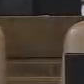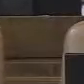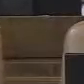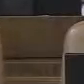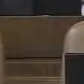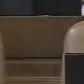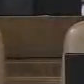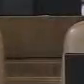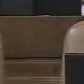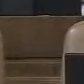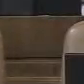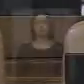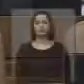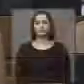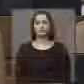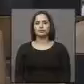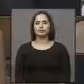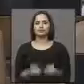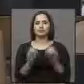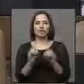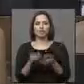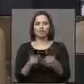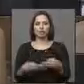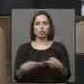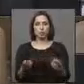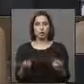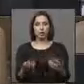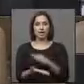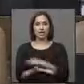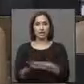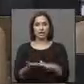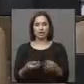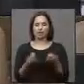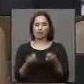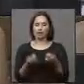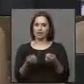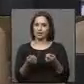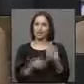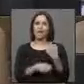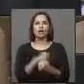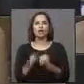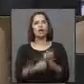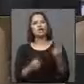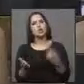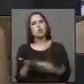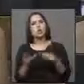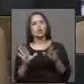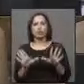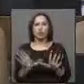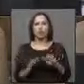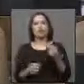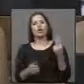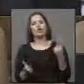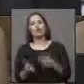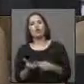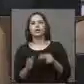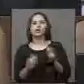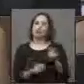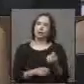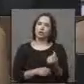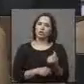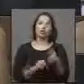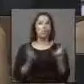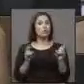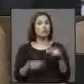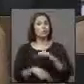Educación pública gratuita y de calidad. Qué duda cabe que desde el año 2010-2011 ha sido todo un tema en nuestro país, y también